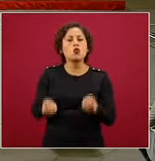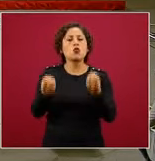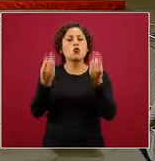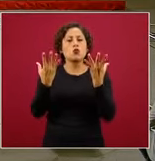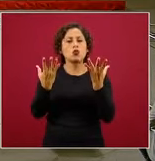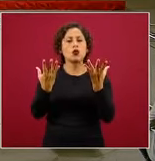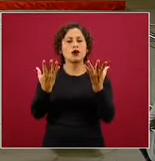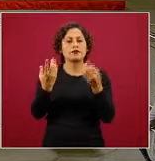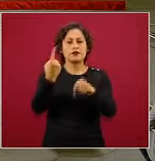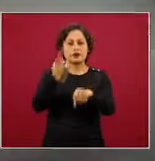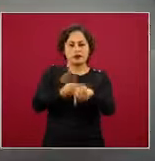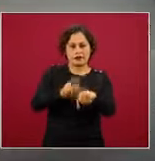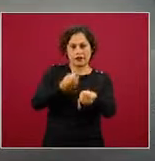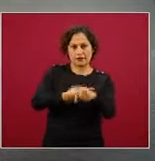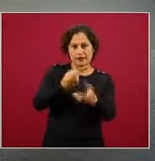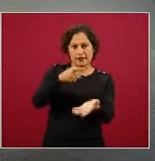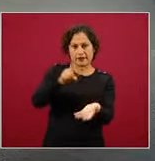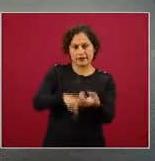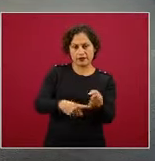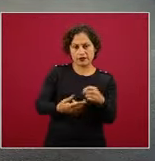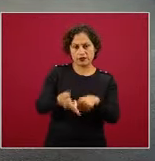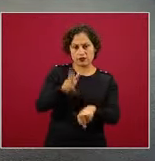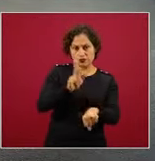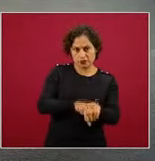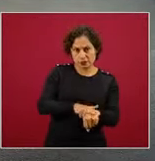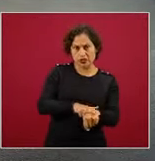enfermedad clínica en relación con